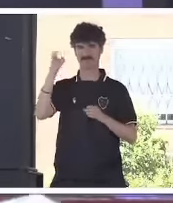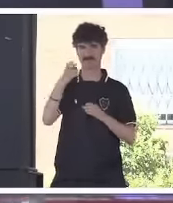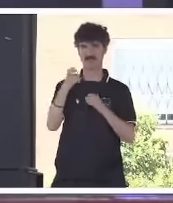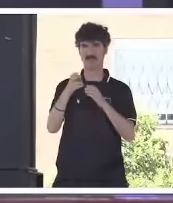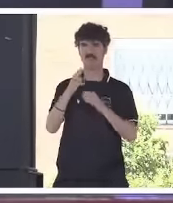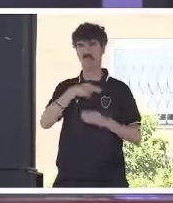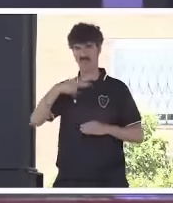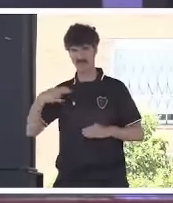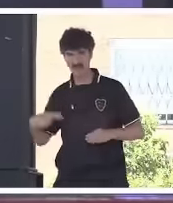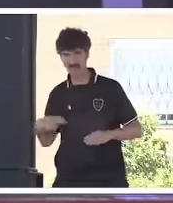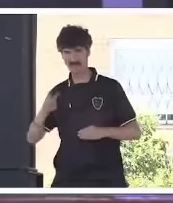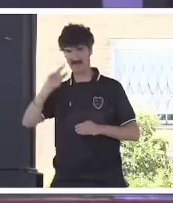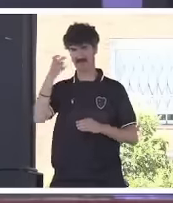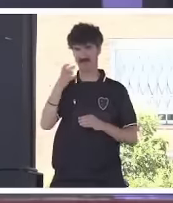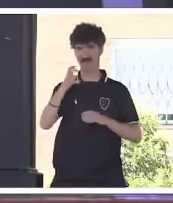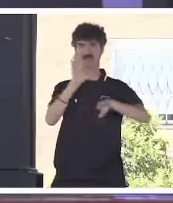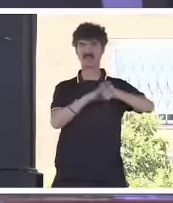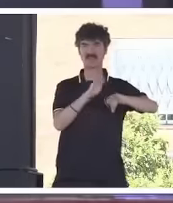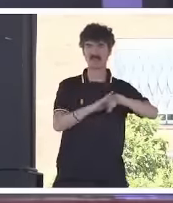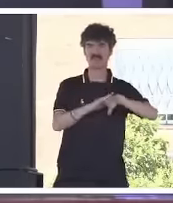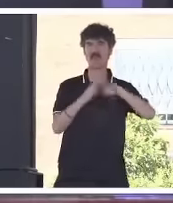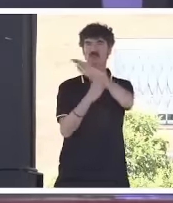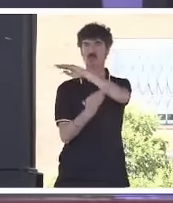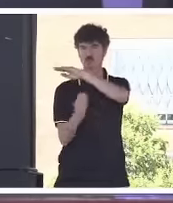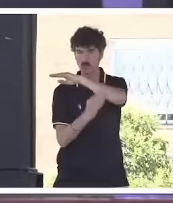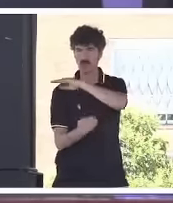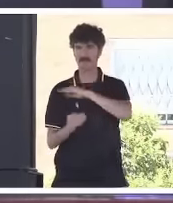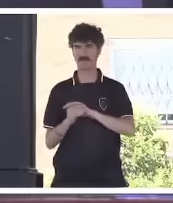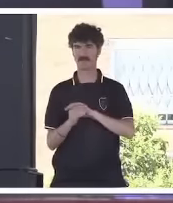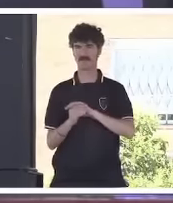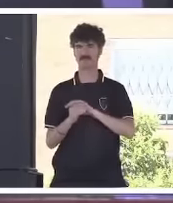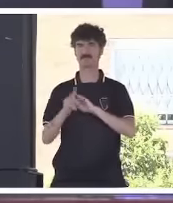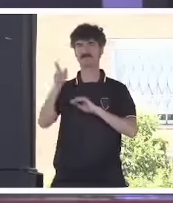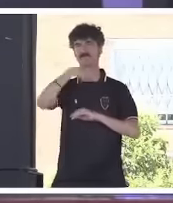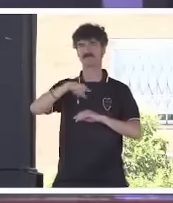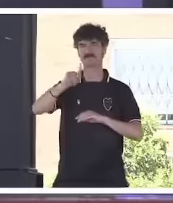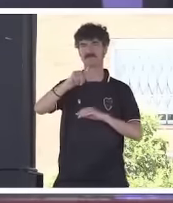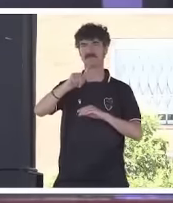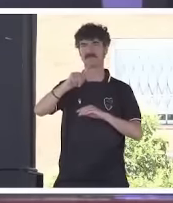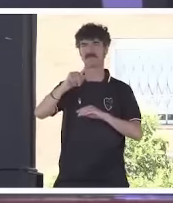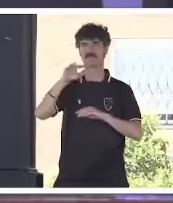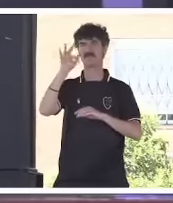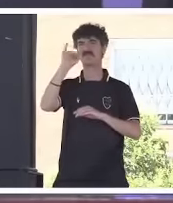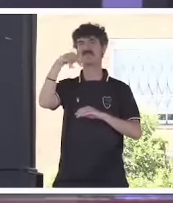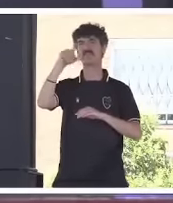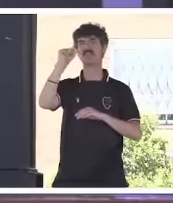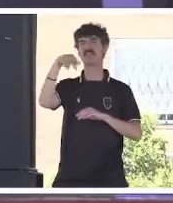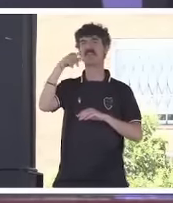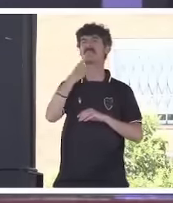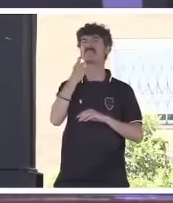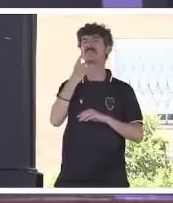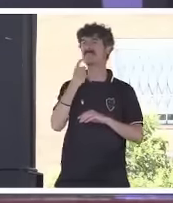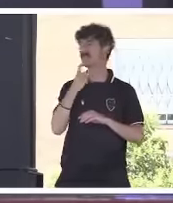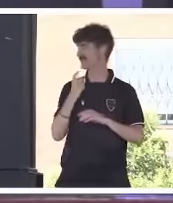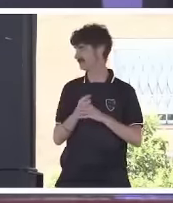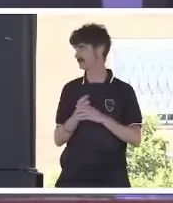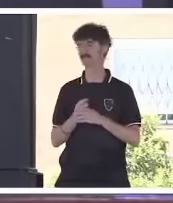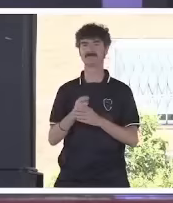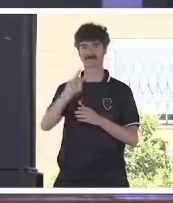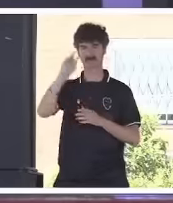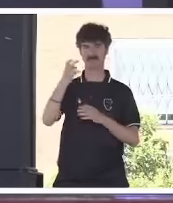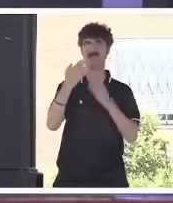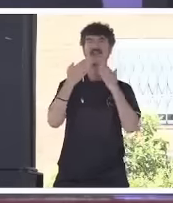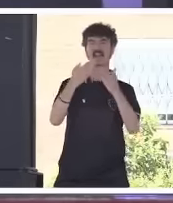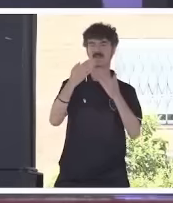Dinamarca, al Partido de la Izquierda de Suecia, también a la Alianza de Izquierdas de Finlandia, por supuesto al Sinn Féin.